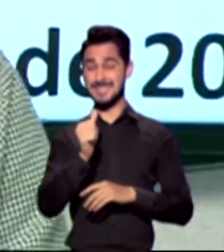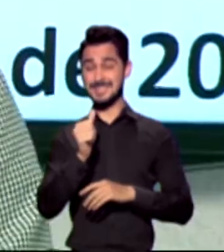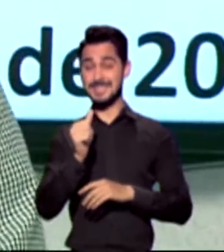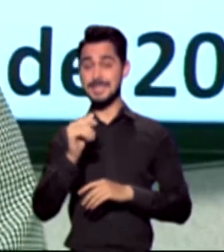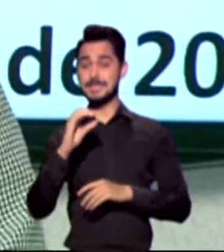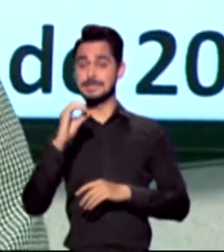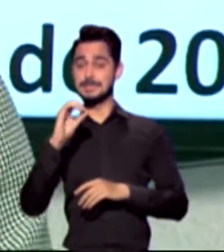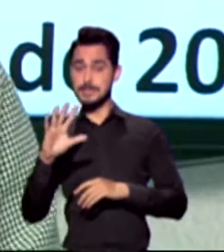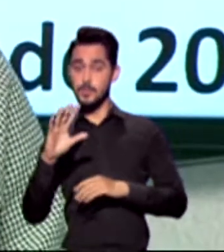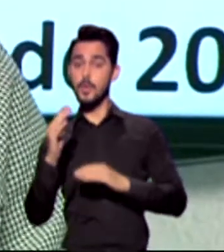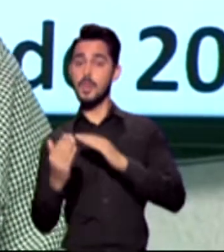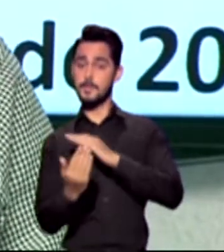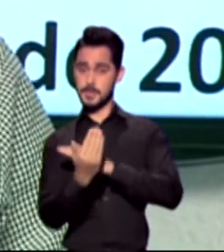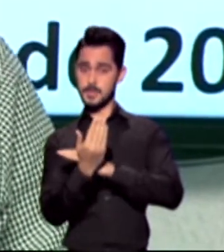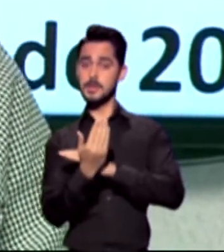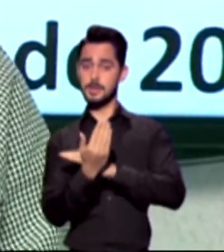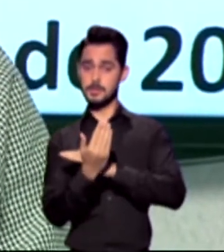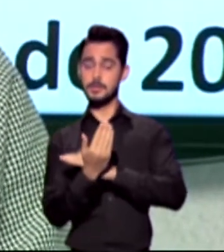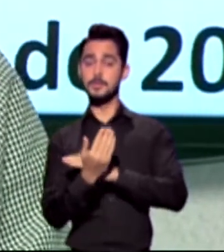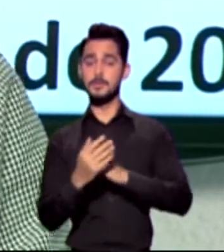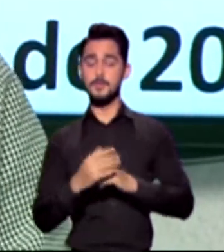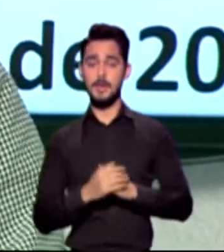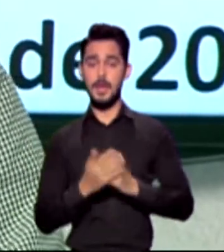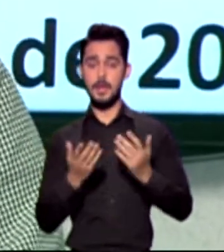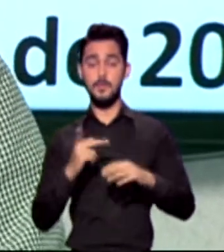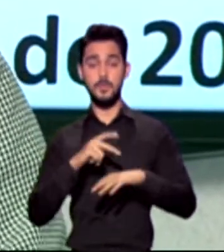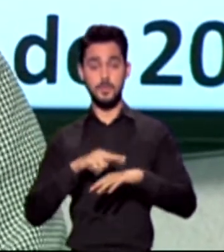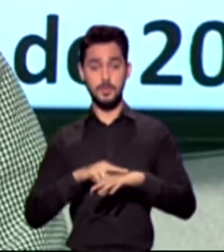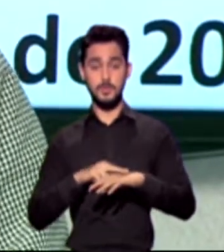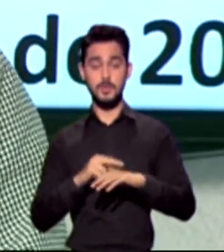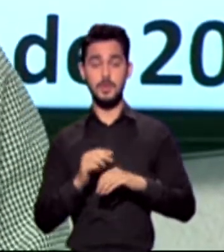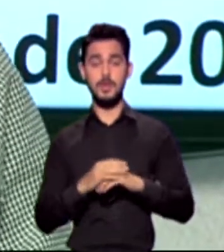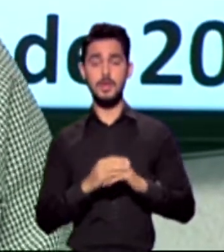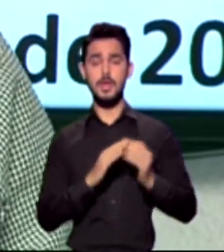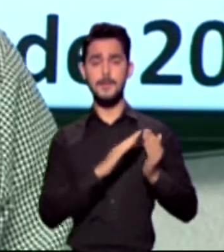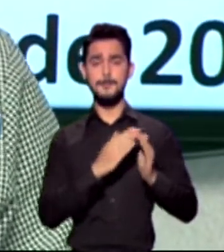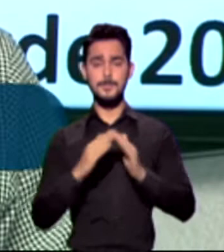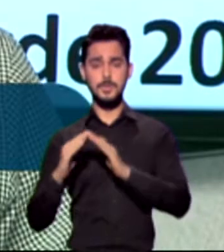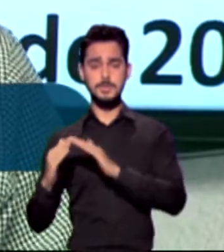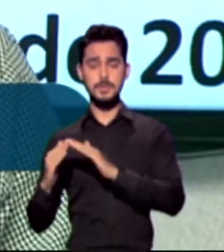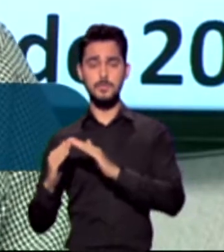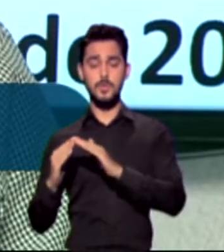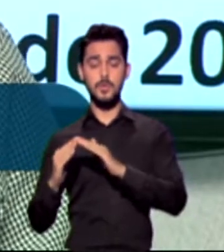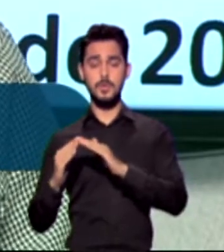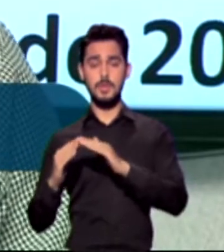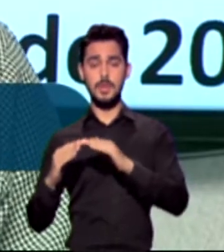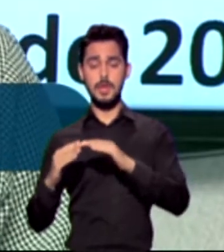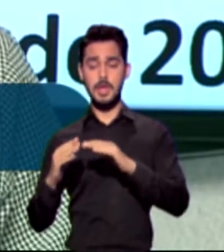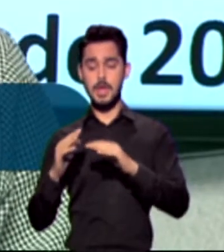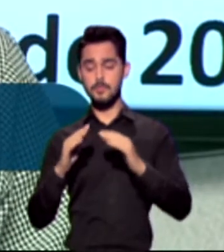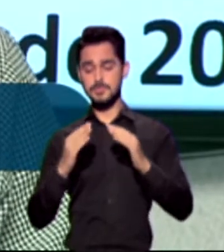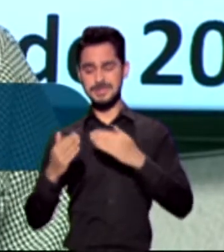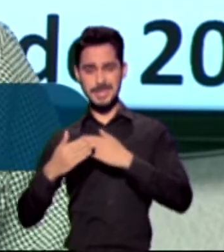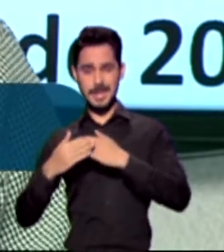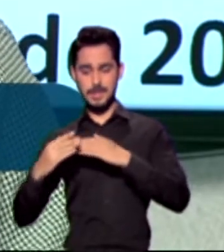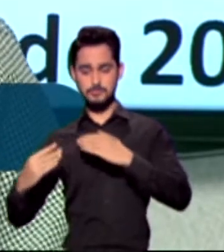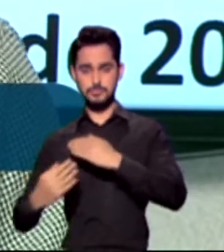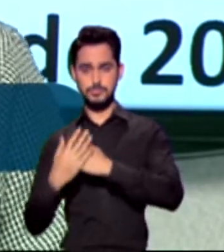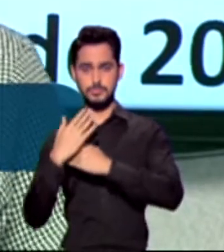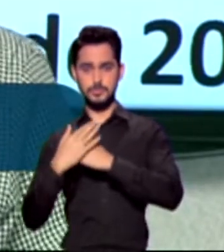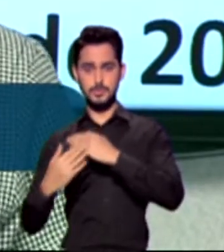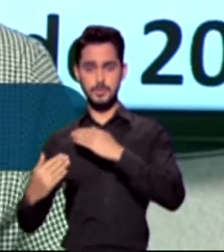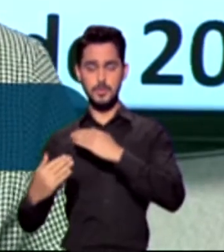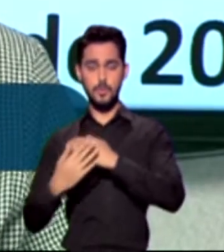mañana. En Puerto Rico, como usted bien dijo, los municipios costeros son 44. Hay dos municipios que no